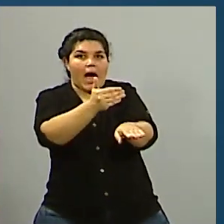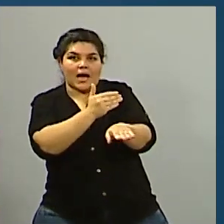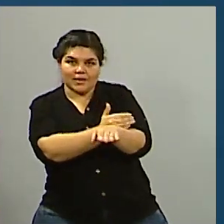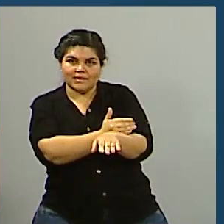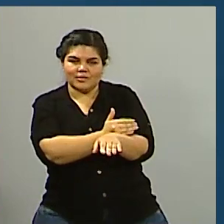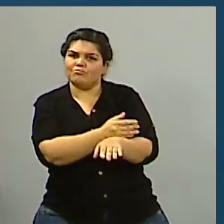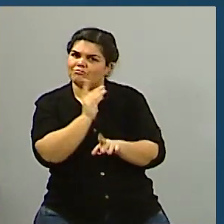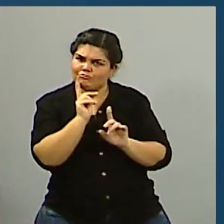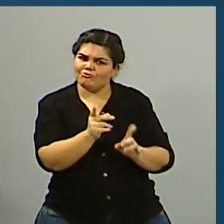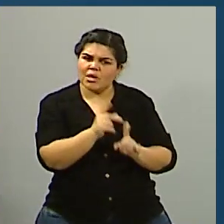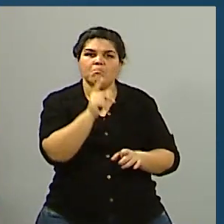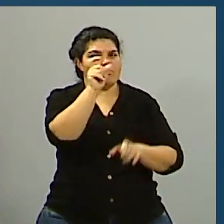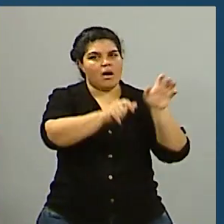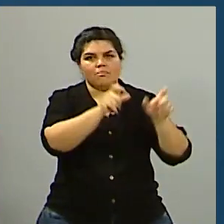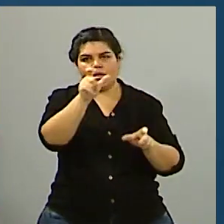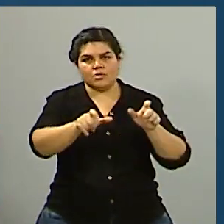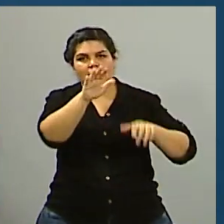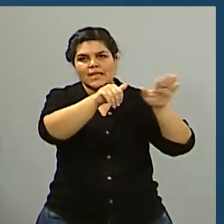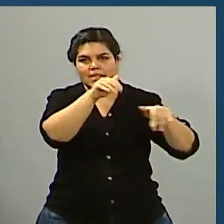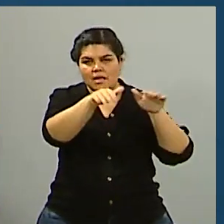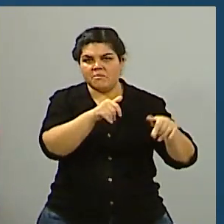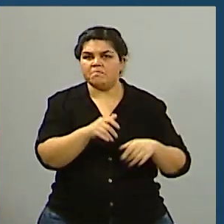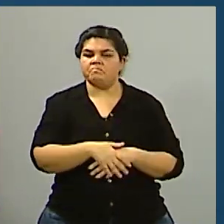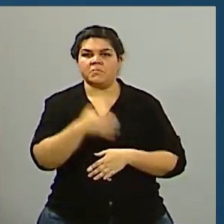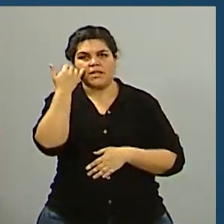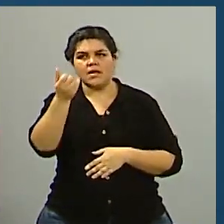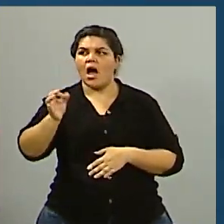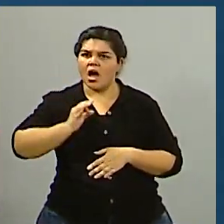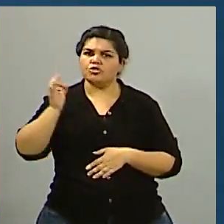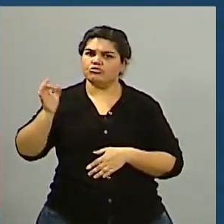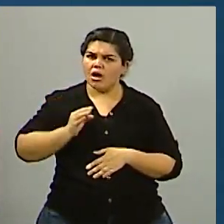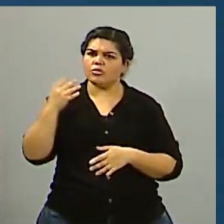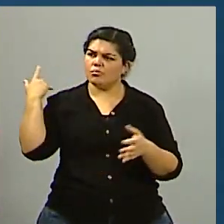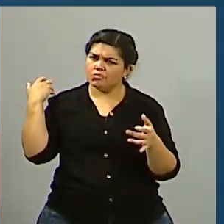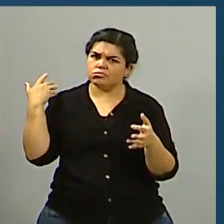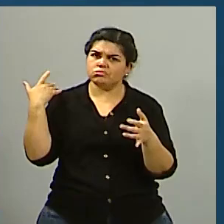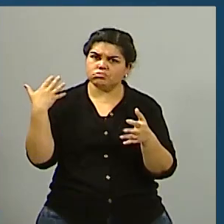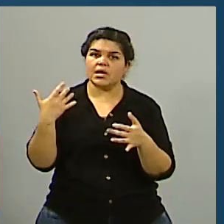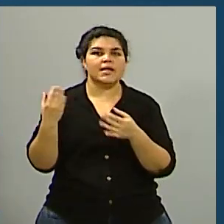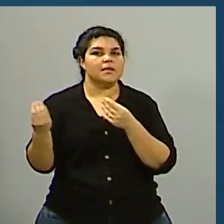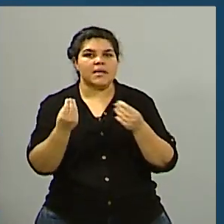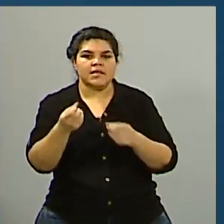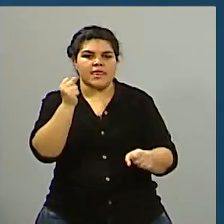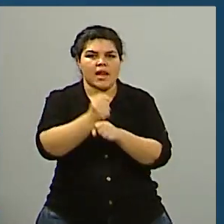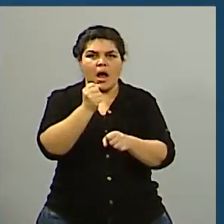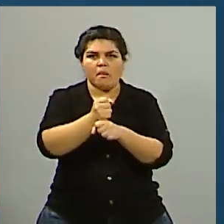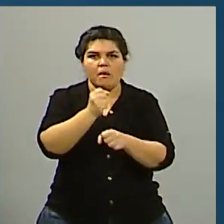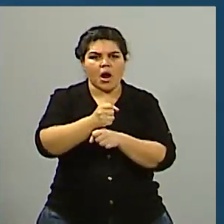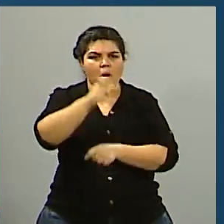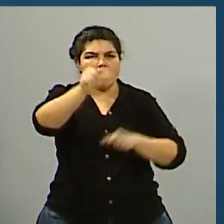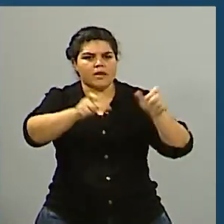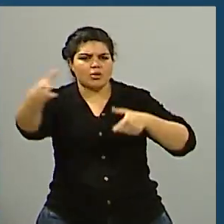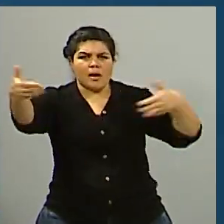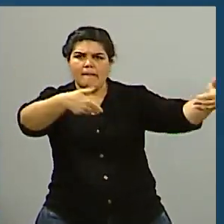hace muchos años ya. La problemática de la escasez de la mano de obra se hace patente y se va agudizando cada